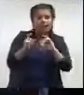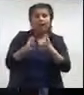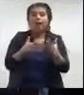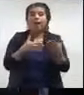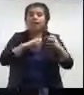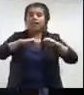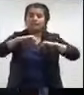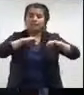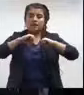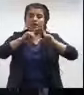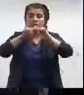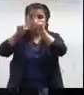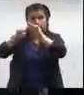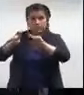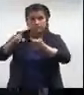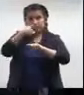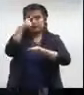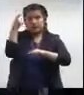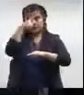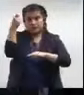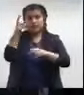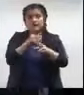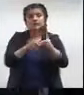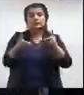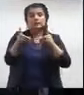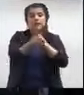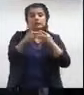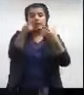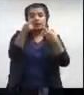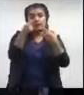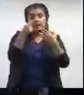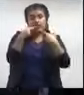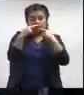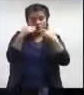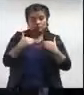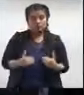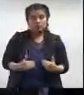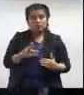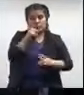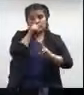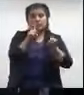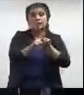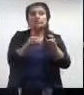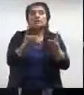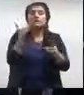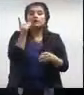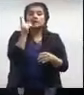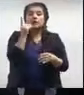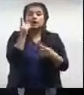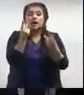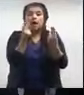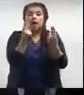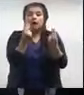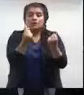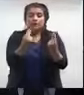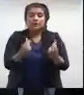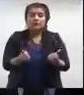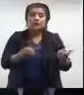demás funciones vinculadas a las direcciones de recursos humanos y dirección administrativa y